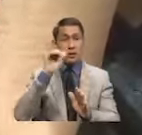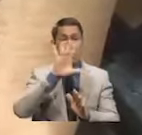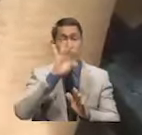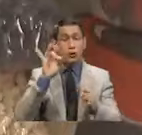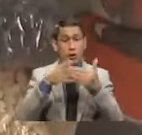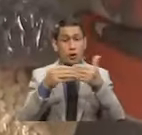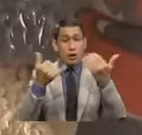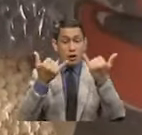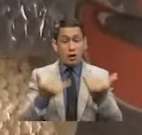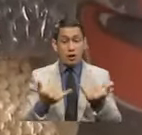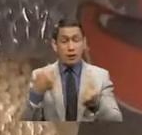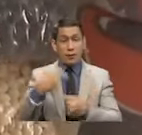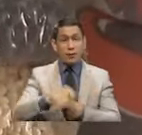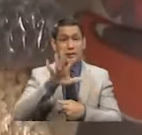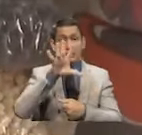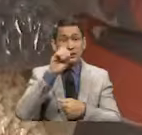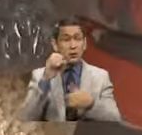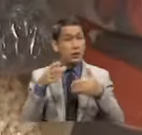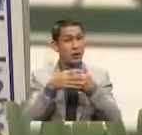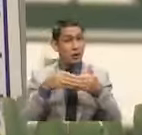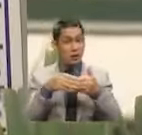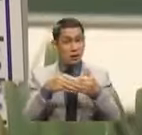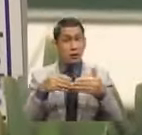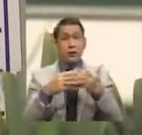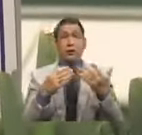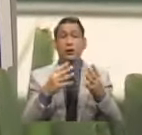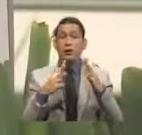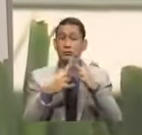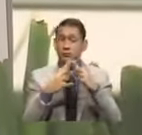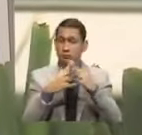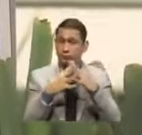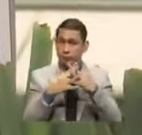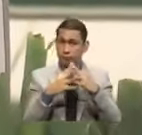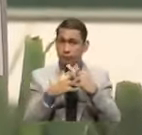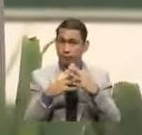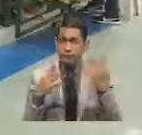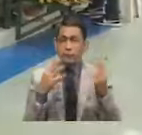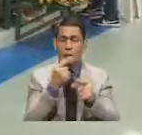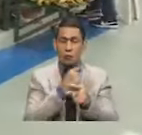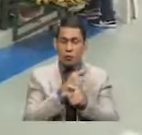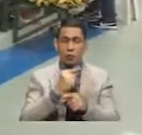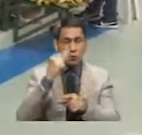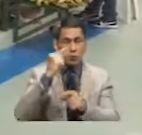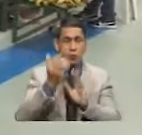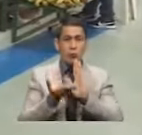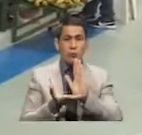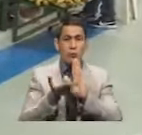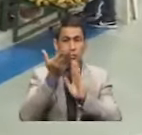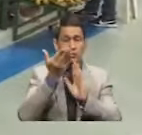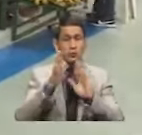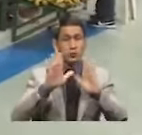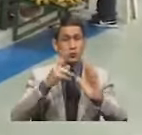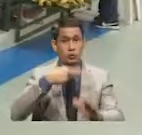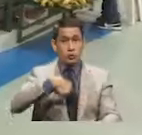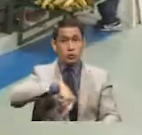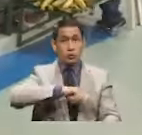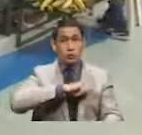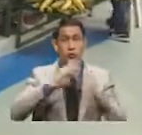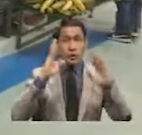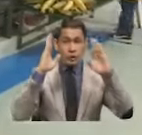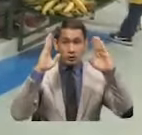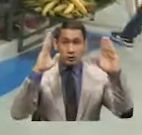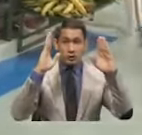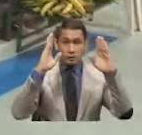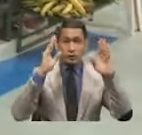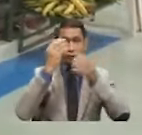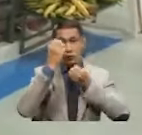dólares, ahora lo encuentran a 50 dólares, es por eso que aumenta un poco su valor por libra. Pero estaremos atentos en pocos minutos ampliando toda